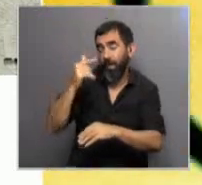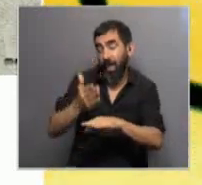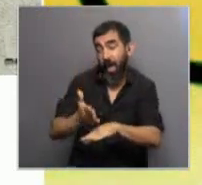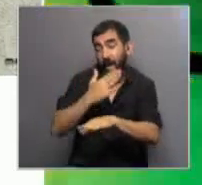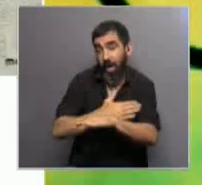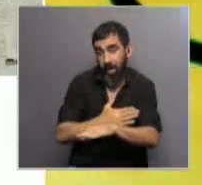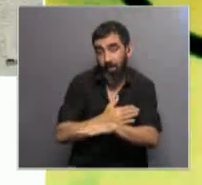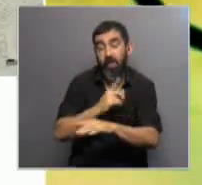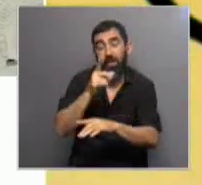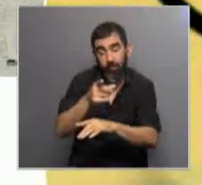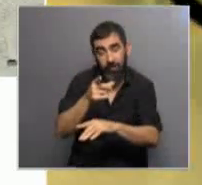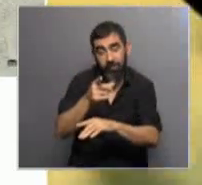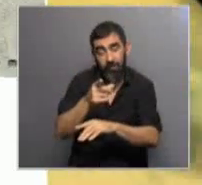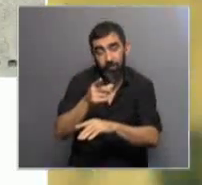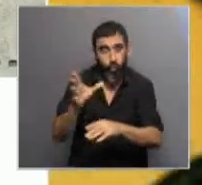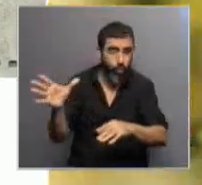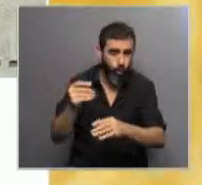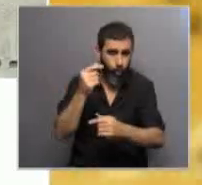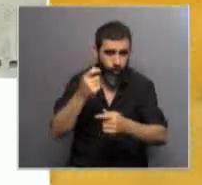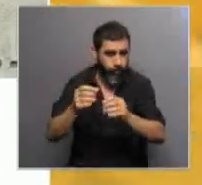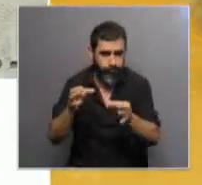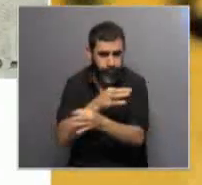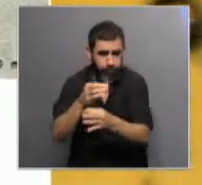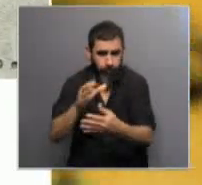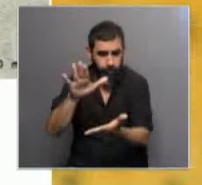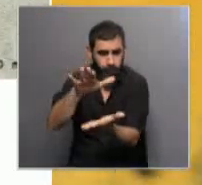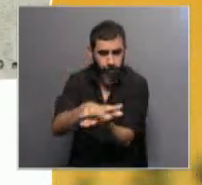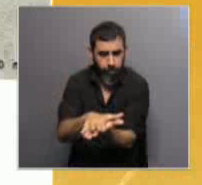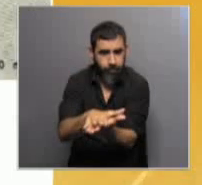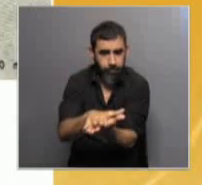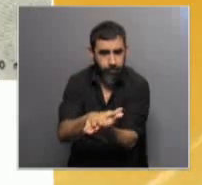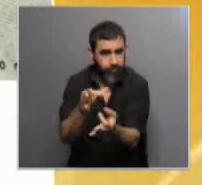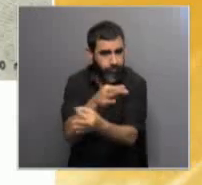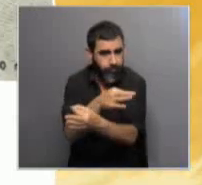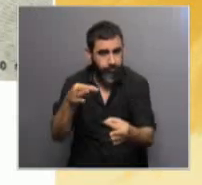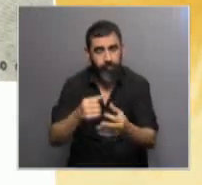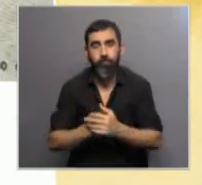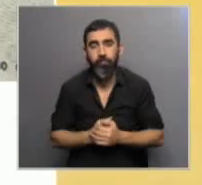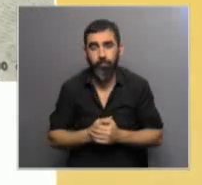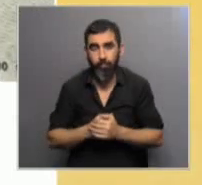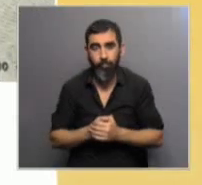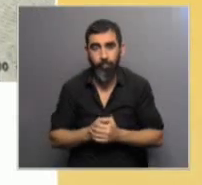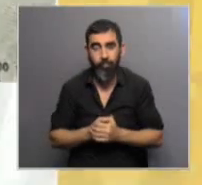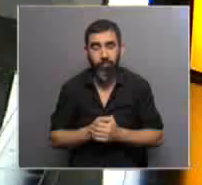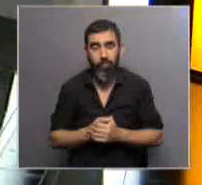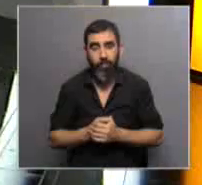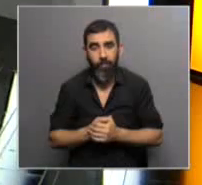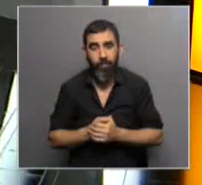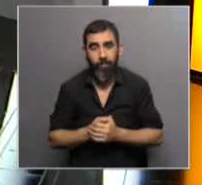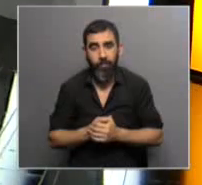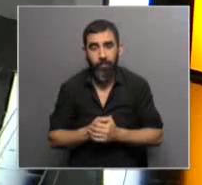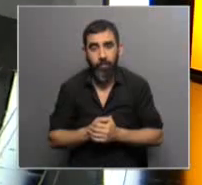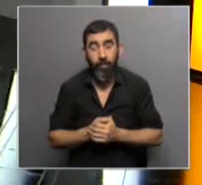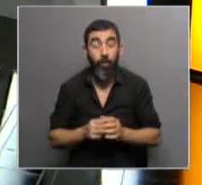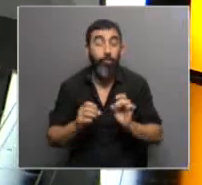que no todo está perfecto se ha hecho con el novio por encima nos dan el vamos a dejarla por acá